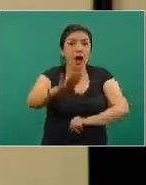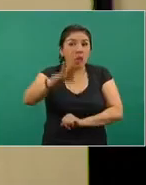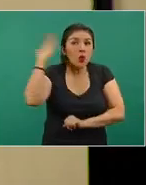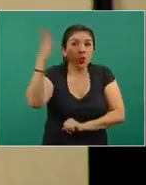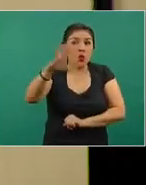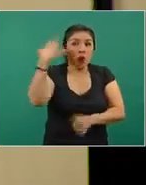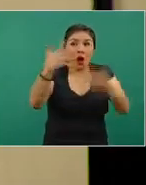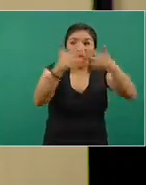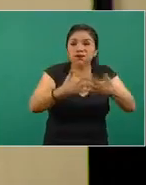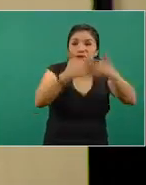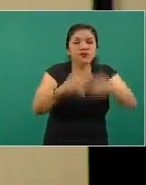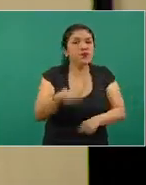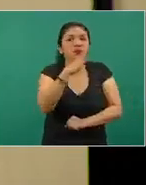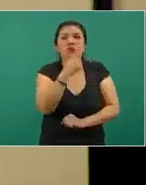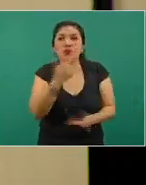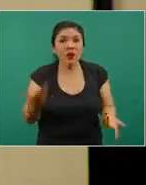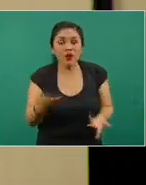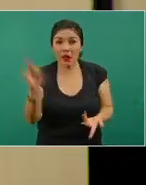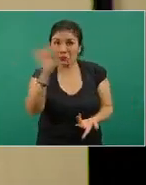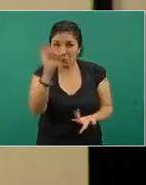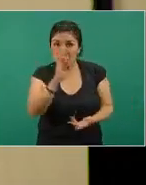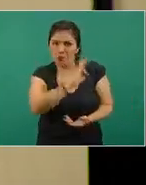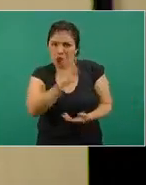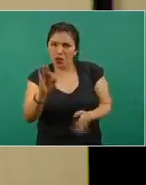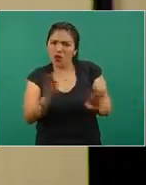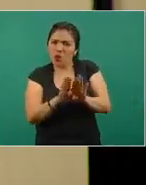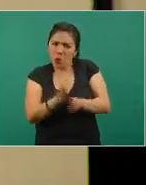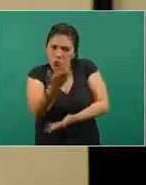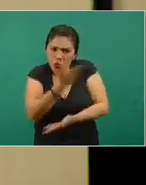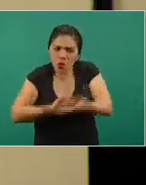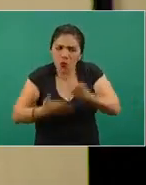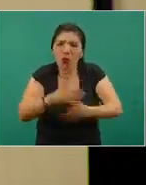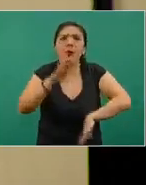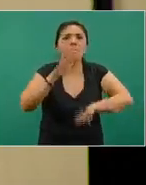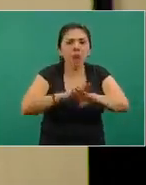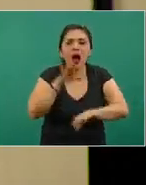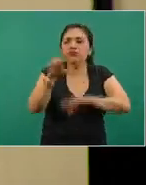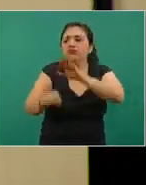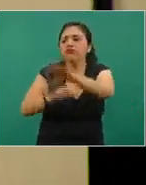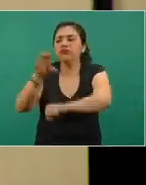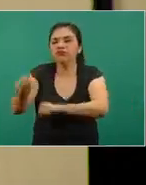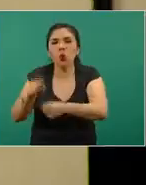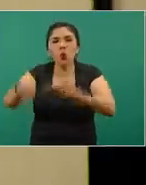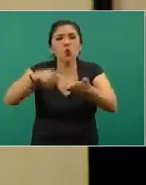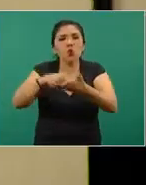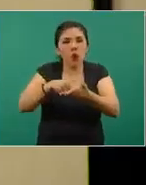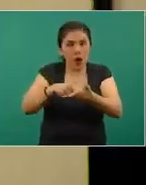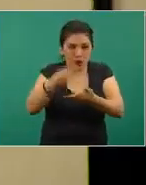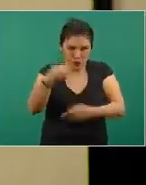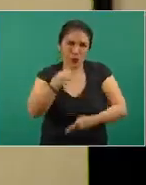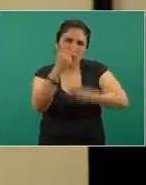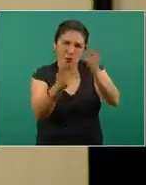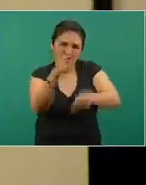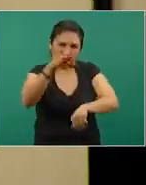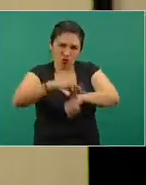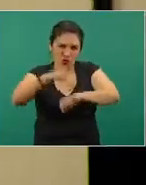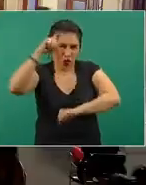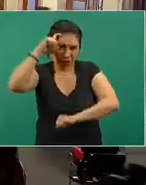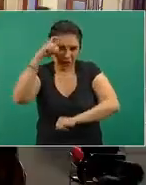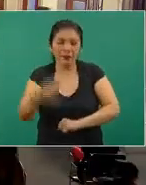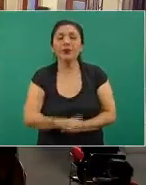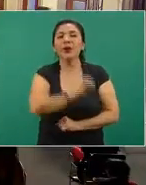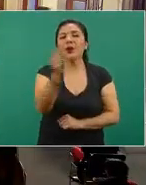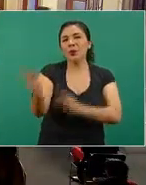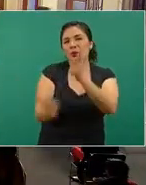necesaria, y a lo mejor si la tarea se compartiera podrían llegar a más lugares. Esa es la pregunta para el doctor Gatell, y preguntarle